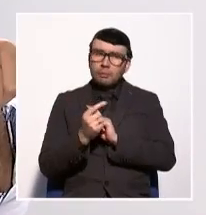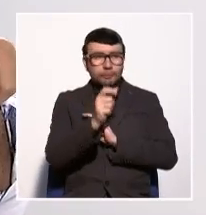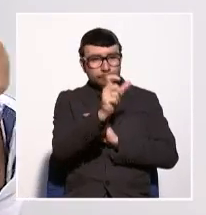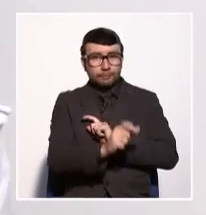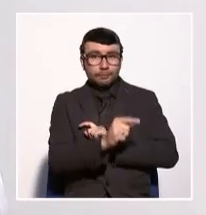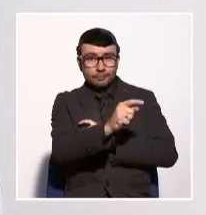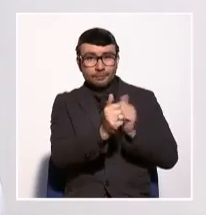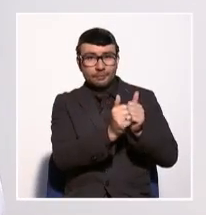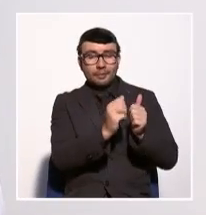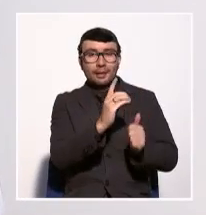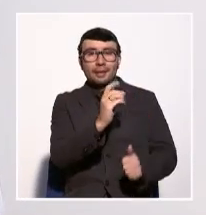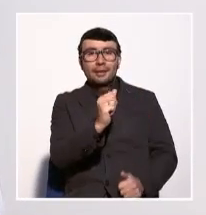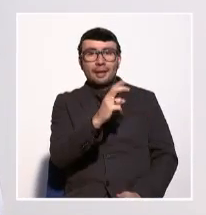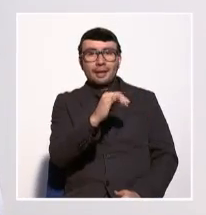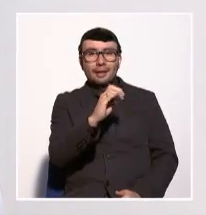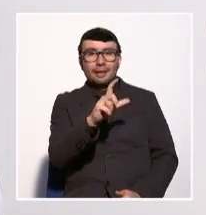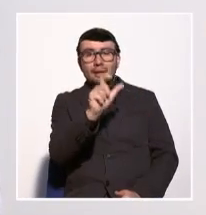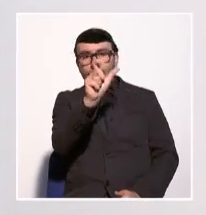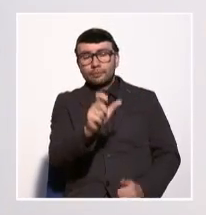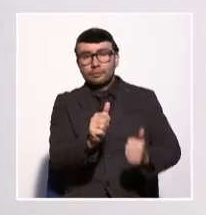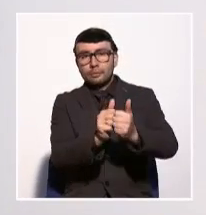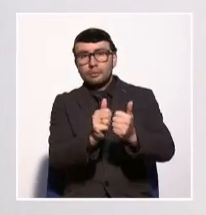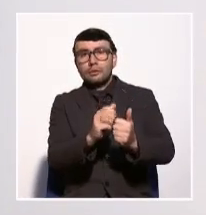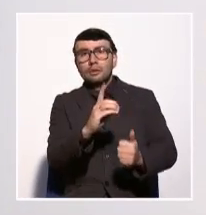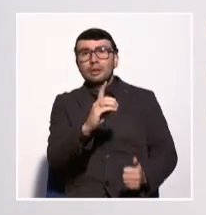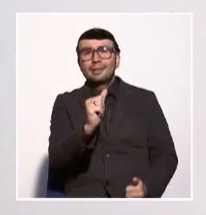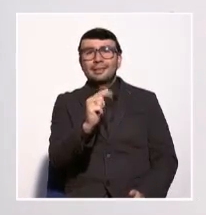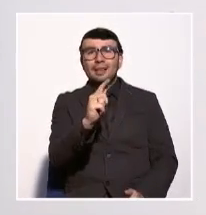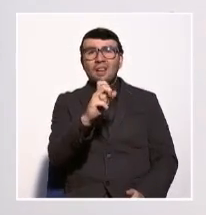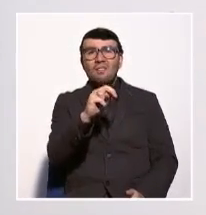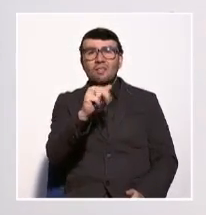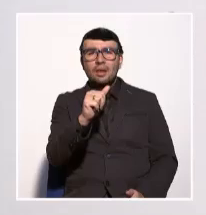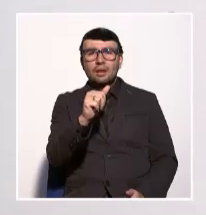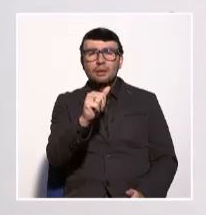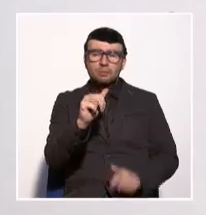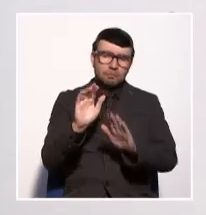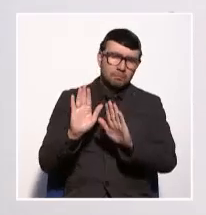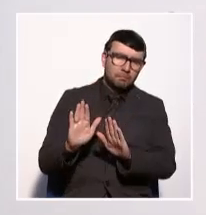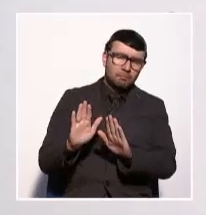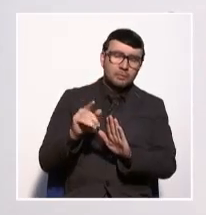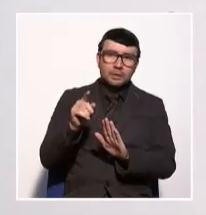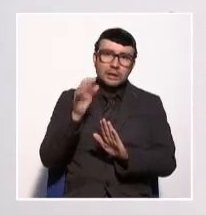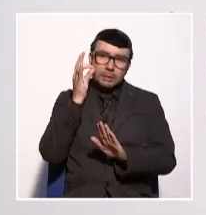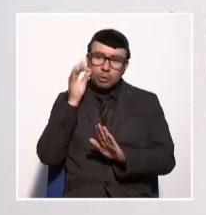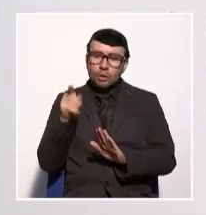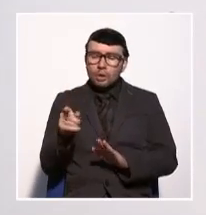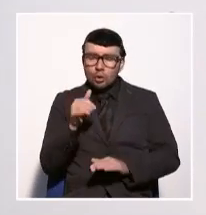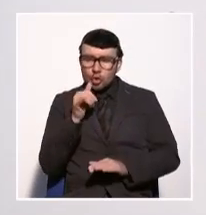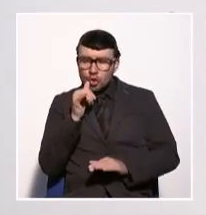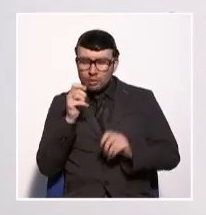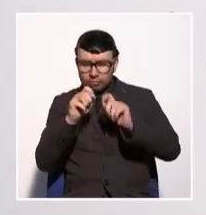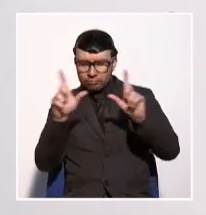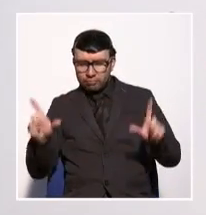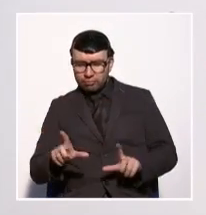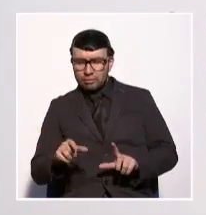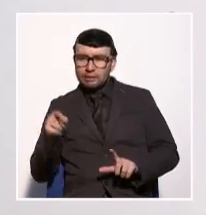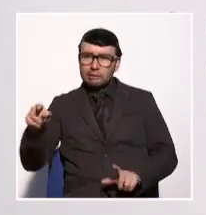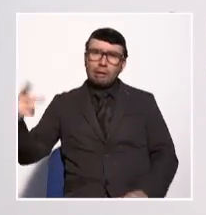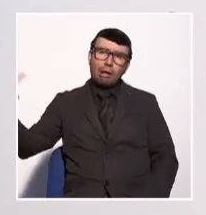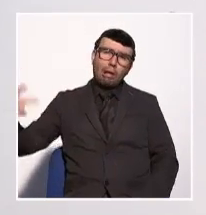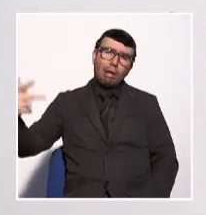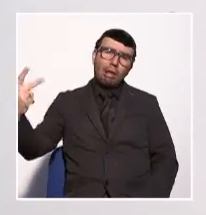daniel castro y con la autoridad no concluimos que era posible que ya tenía esa alteración del parcial de orina por el viaje tan largo